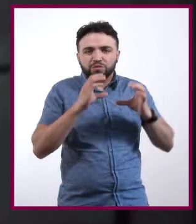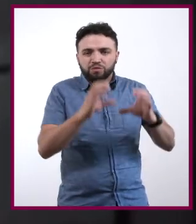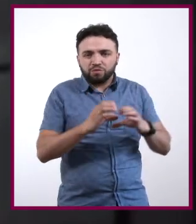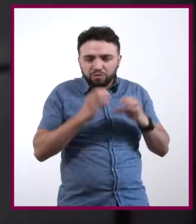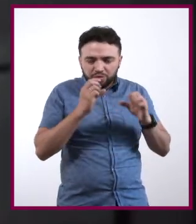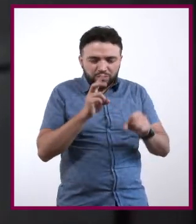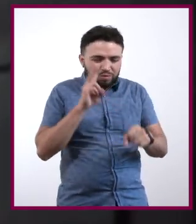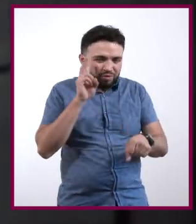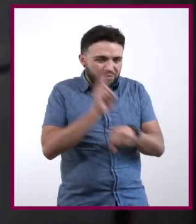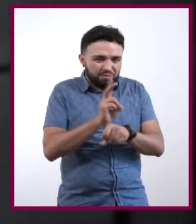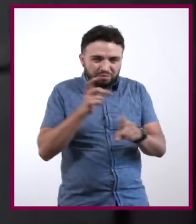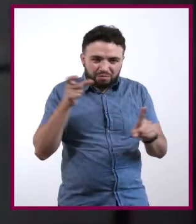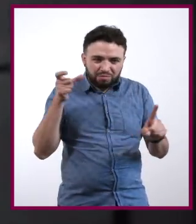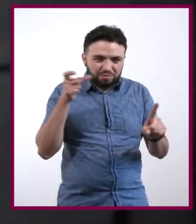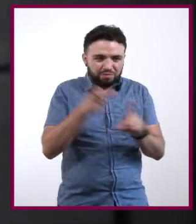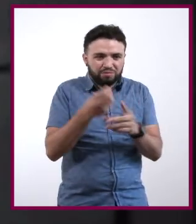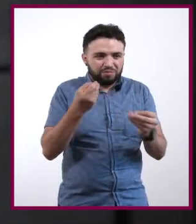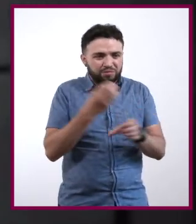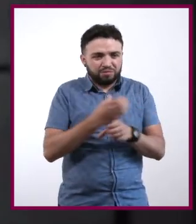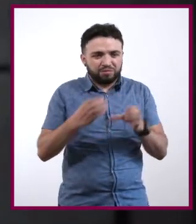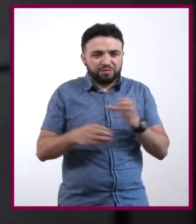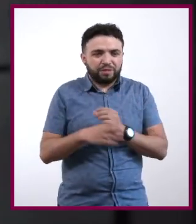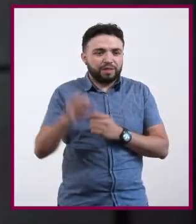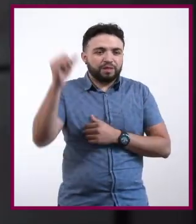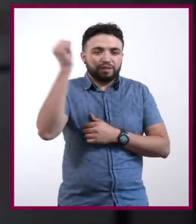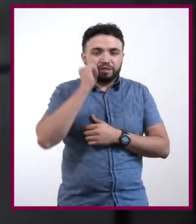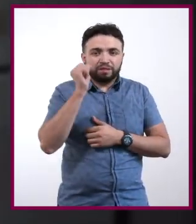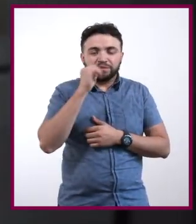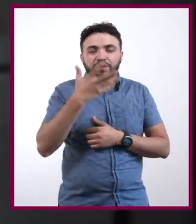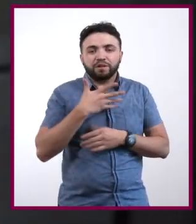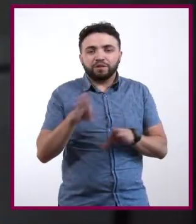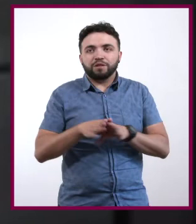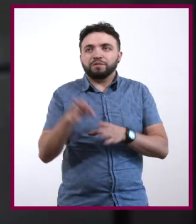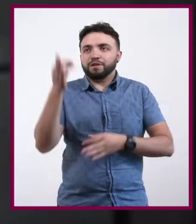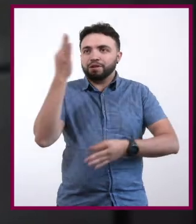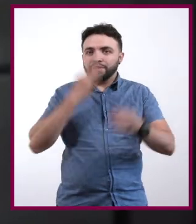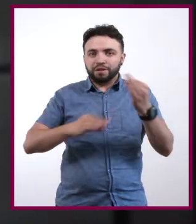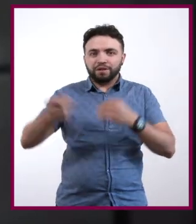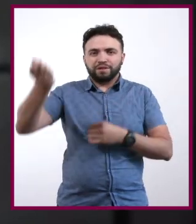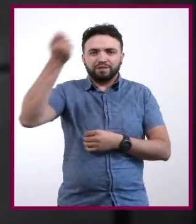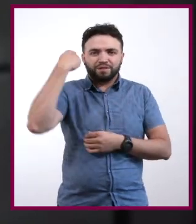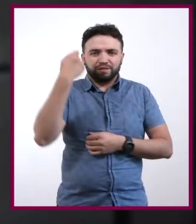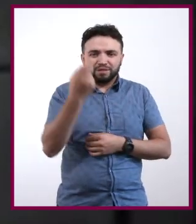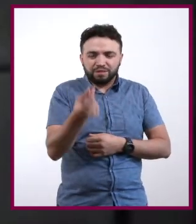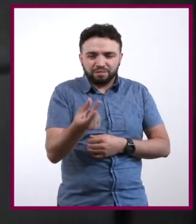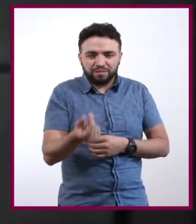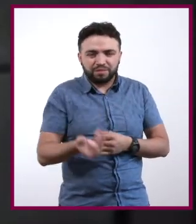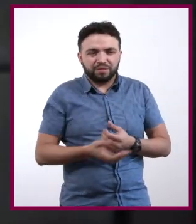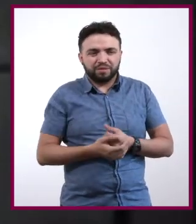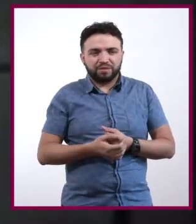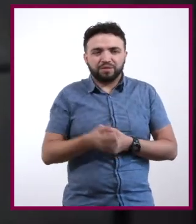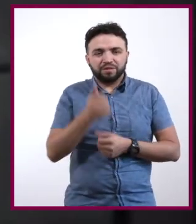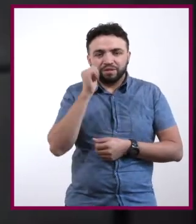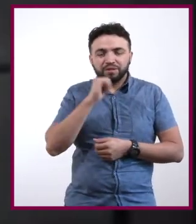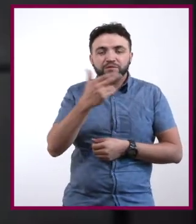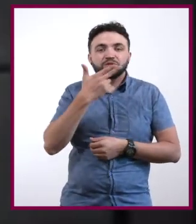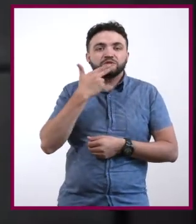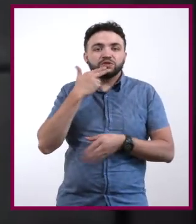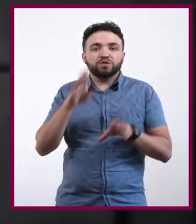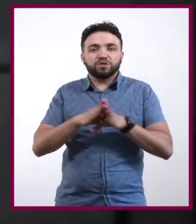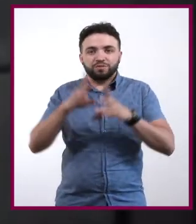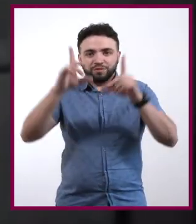les prodigaban mimos, siempre estaban arreglados, peinados, les ponían